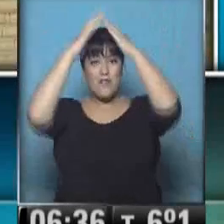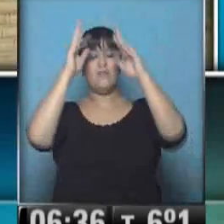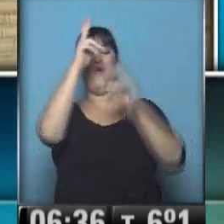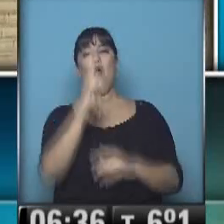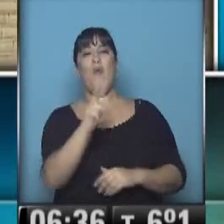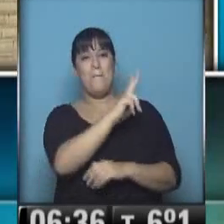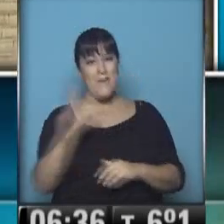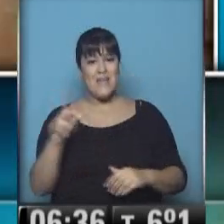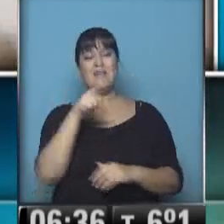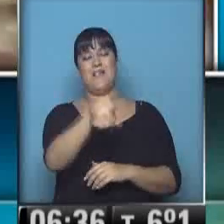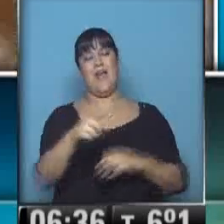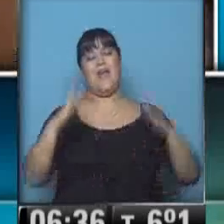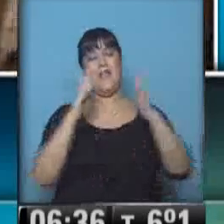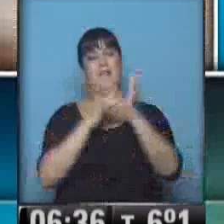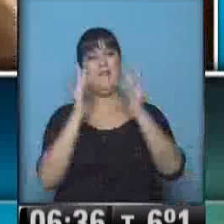santuario de la ciudad.